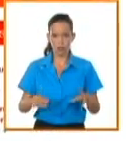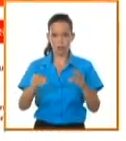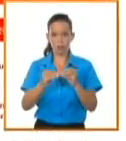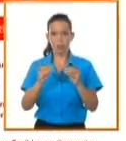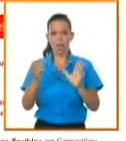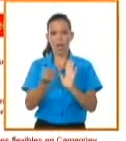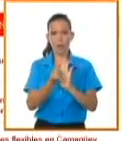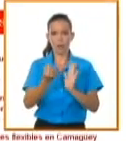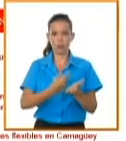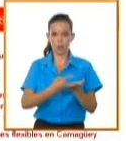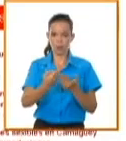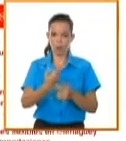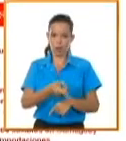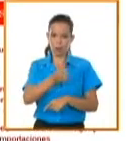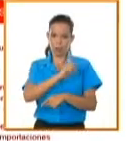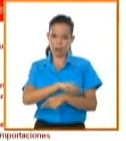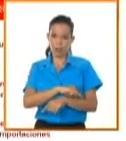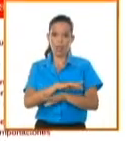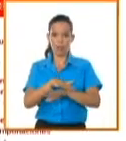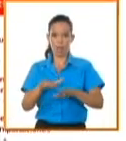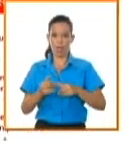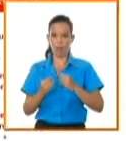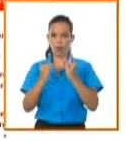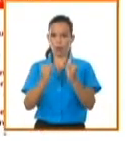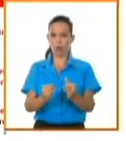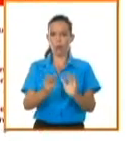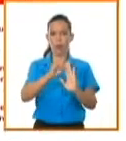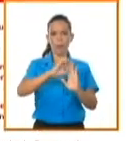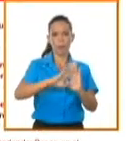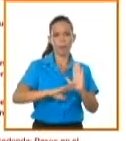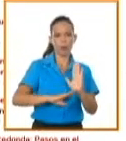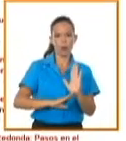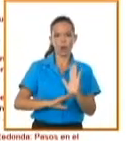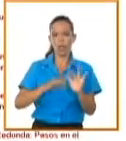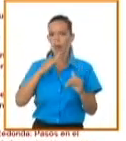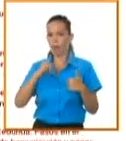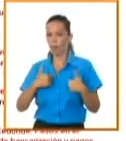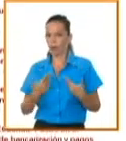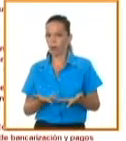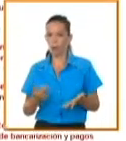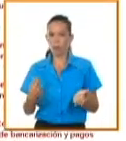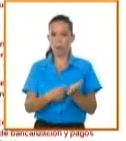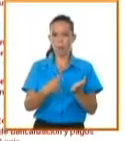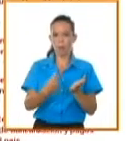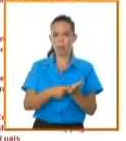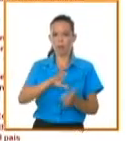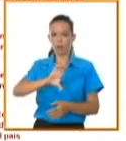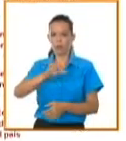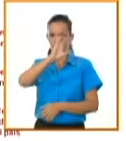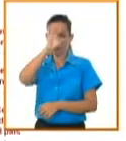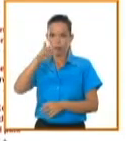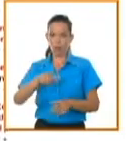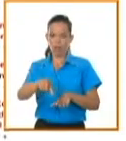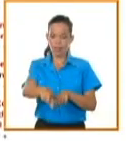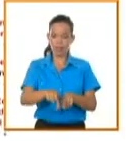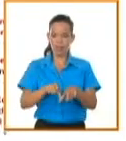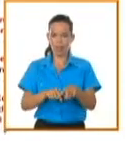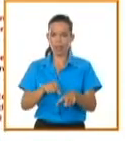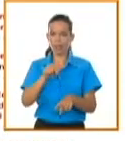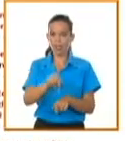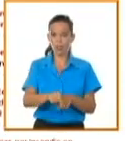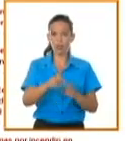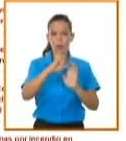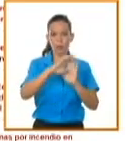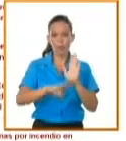la semana anterior como se informó Entonces el programa para la bancarización del país que comprende un conjunto de medidas para incentivar gradualmente